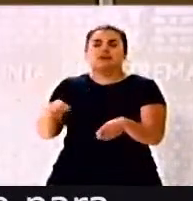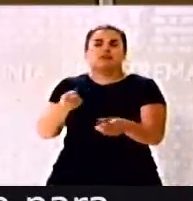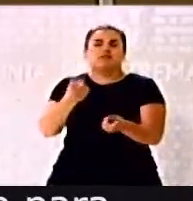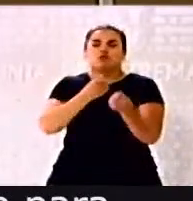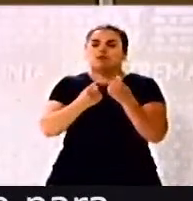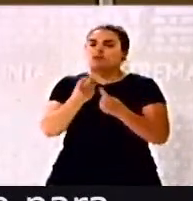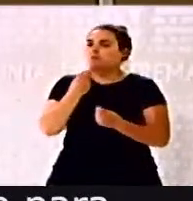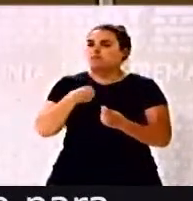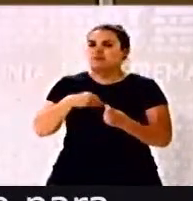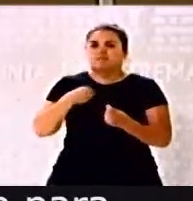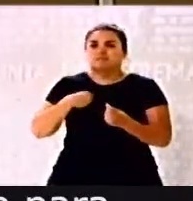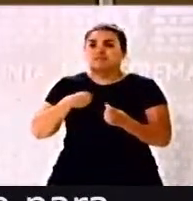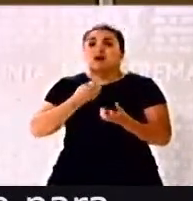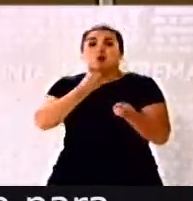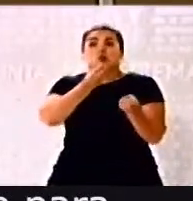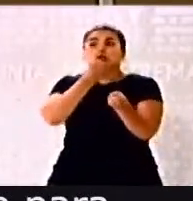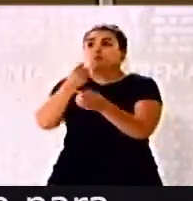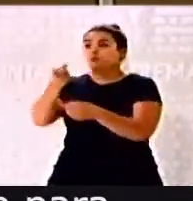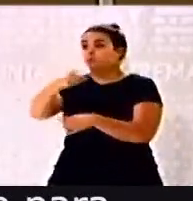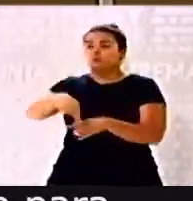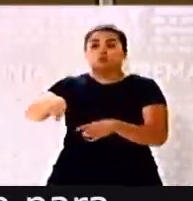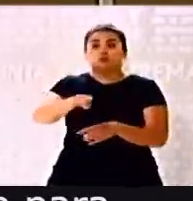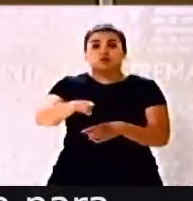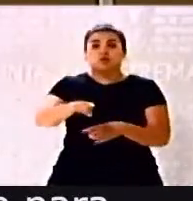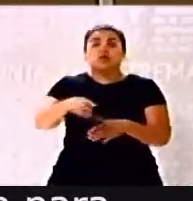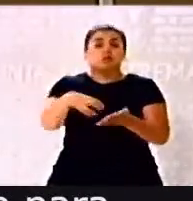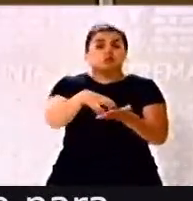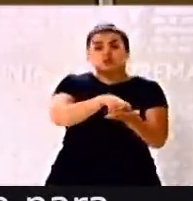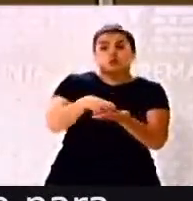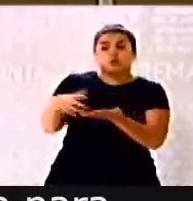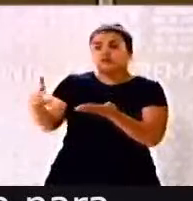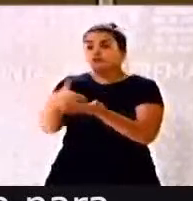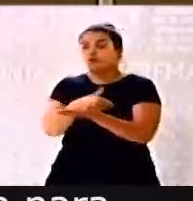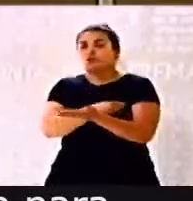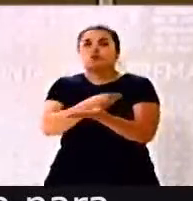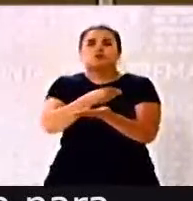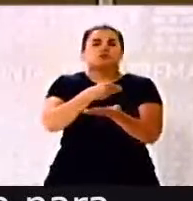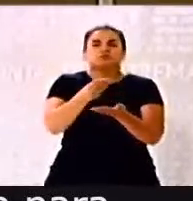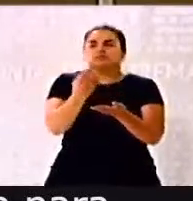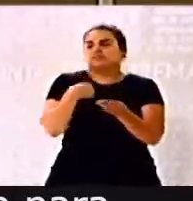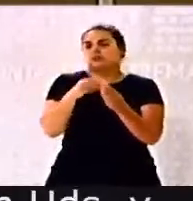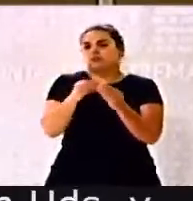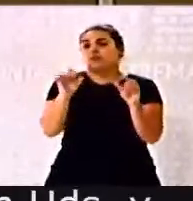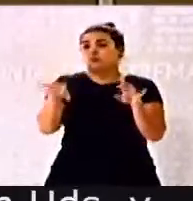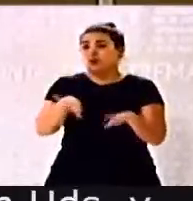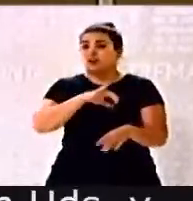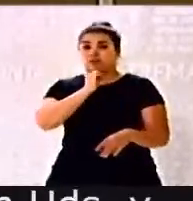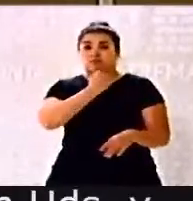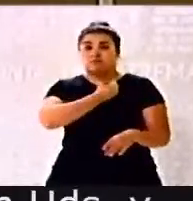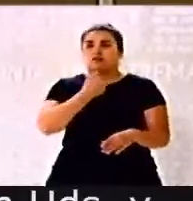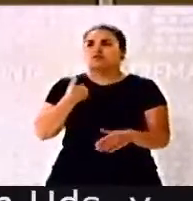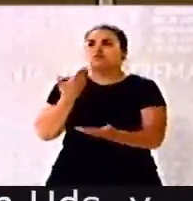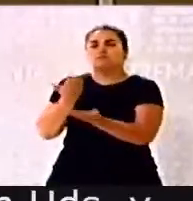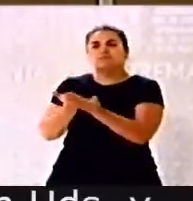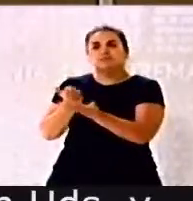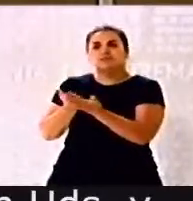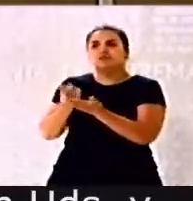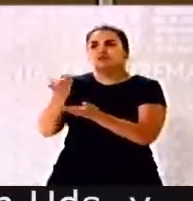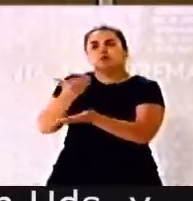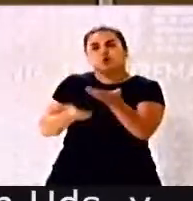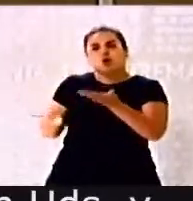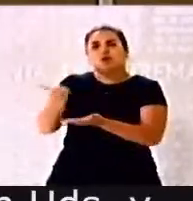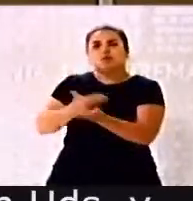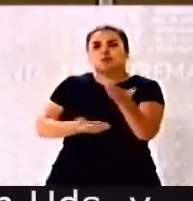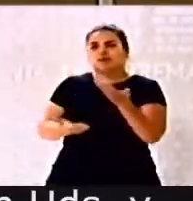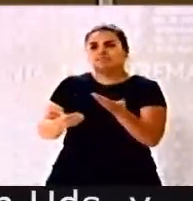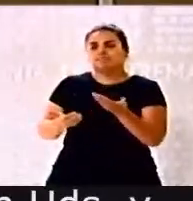información que comparto con ustedes y solventarle todas las dudas, aparte de, como hicimos en Navalmoral, solicitarle toda la colaboración